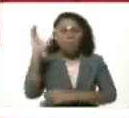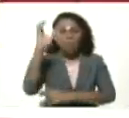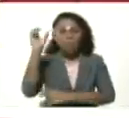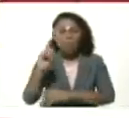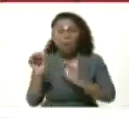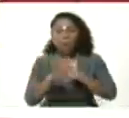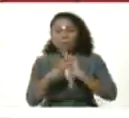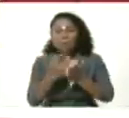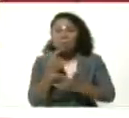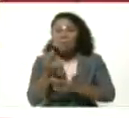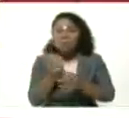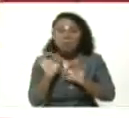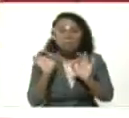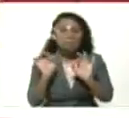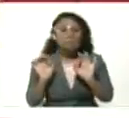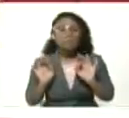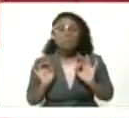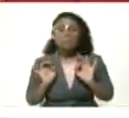dice nada.